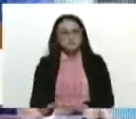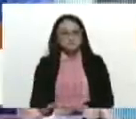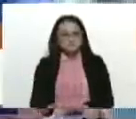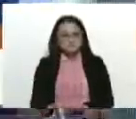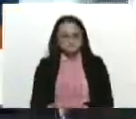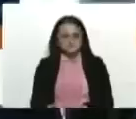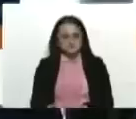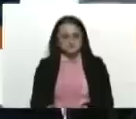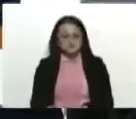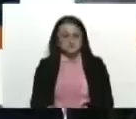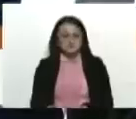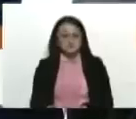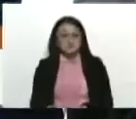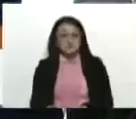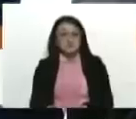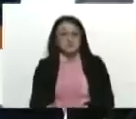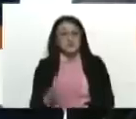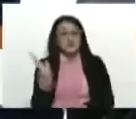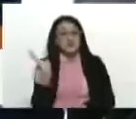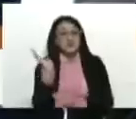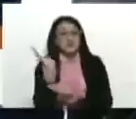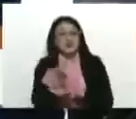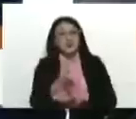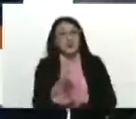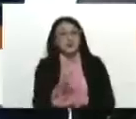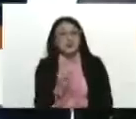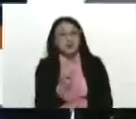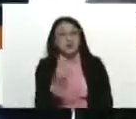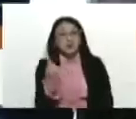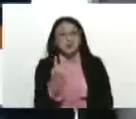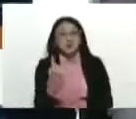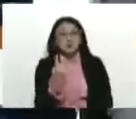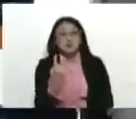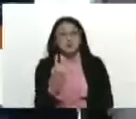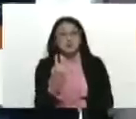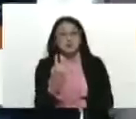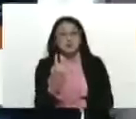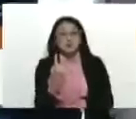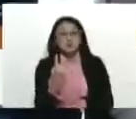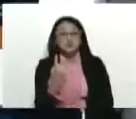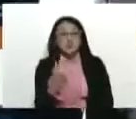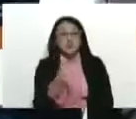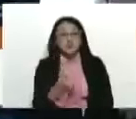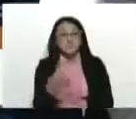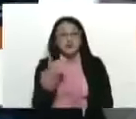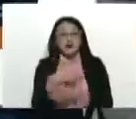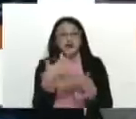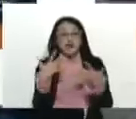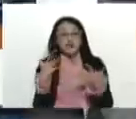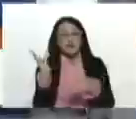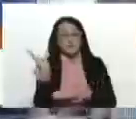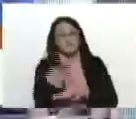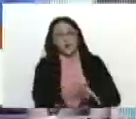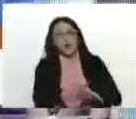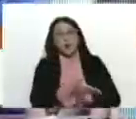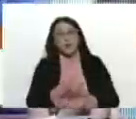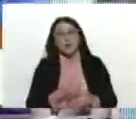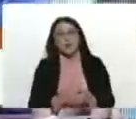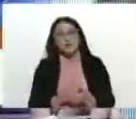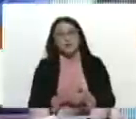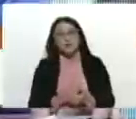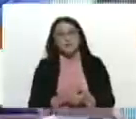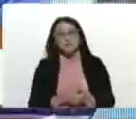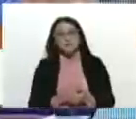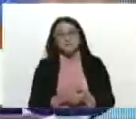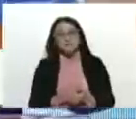una de las derrotas no solo no solo de las más grandes derrotas sino lo que